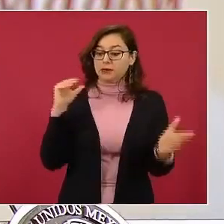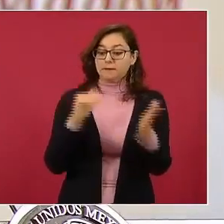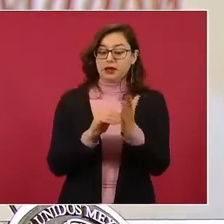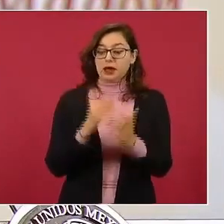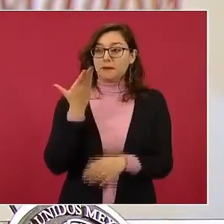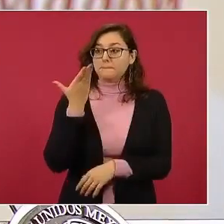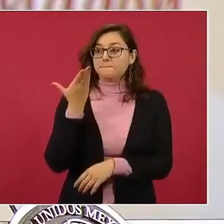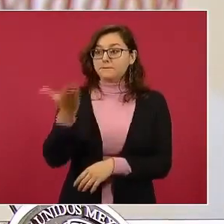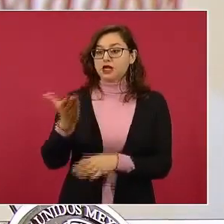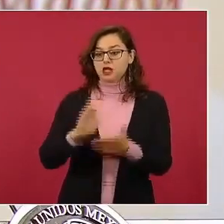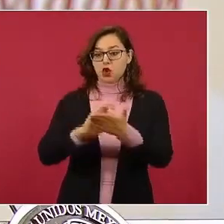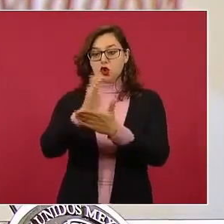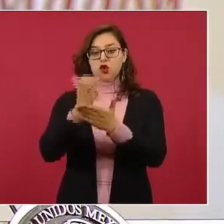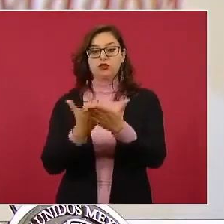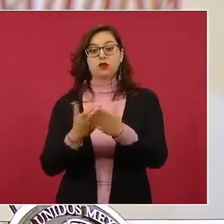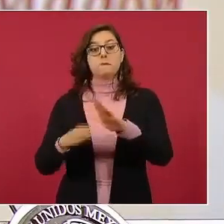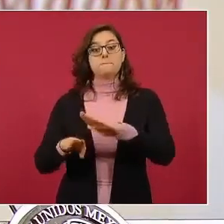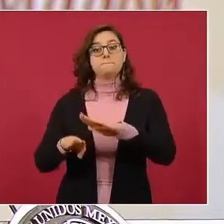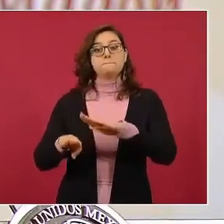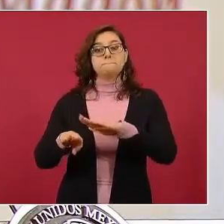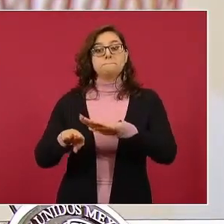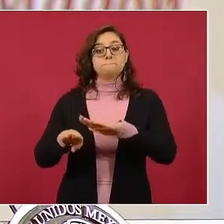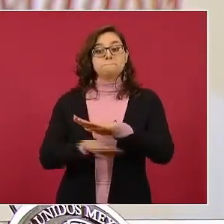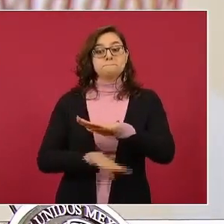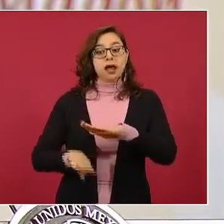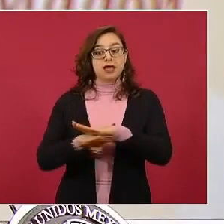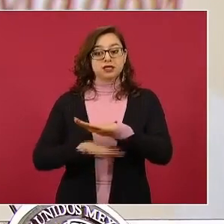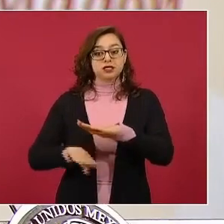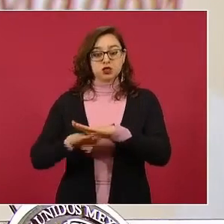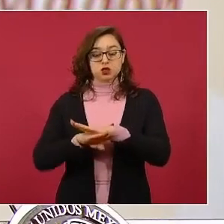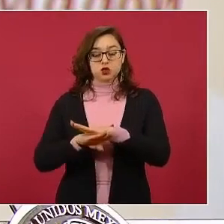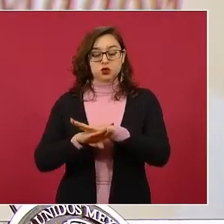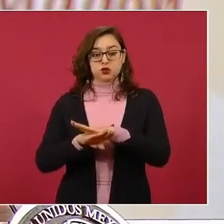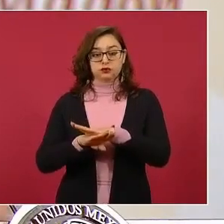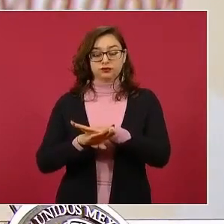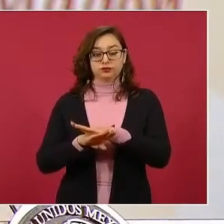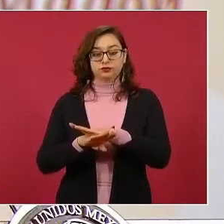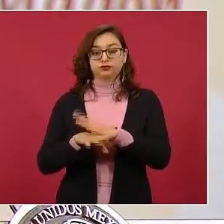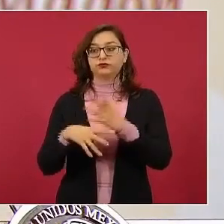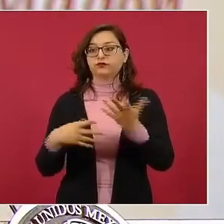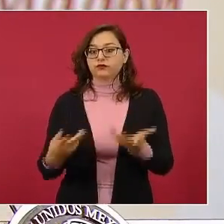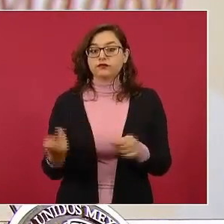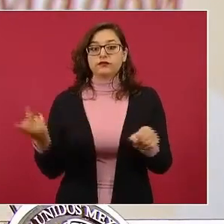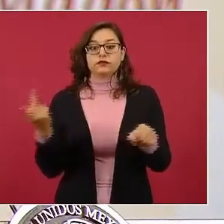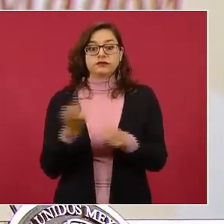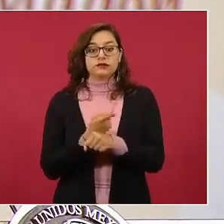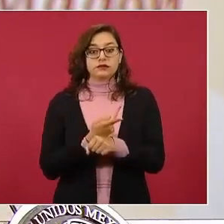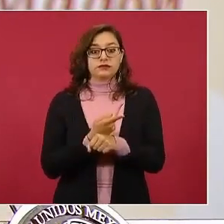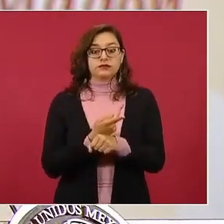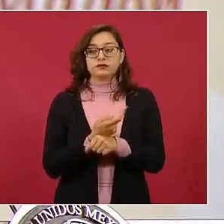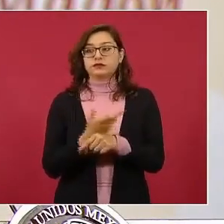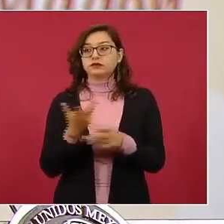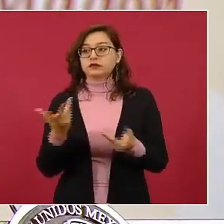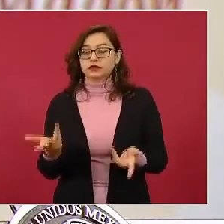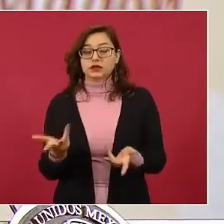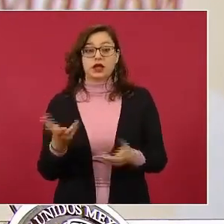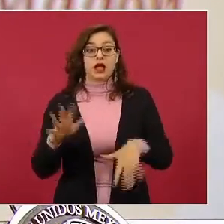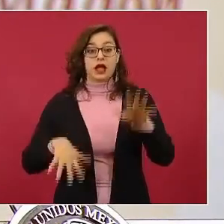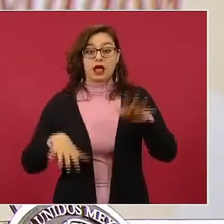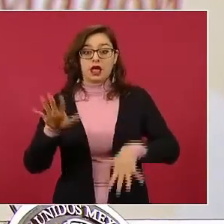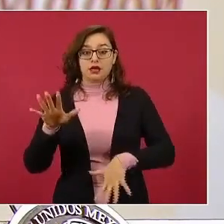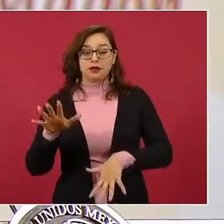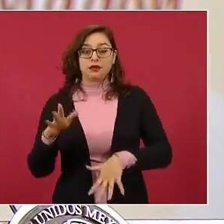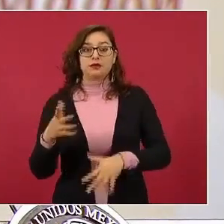Y solo en el 5% como respaldo, porque un día si no hay energía eléctrica en la eólica o si